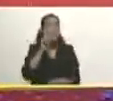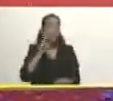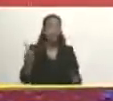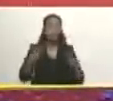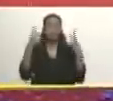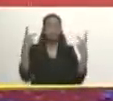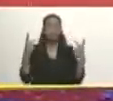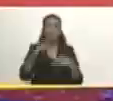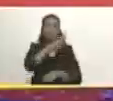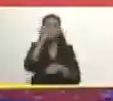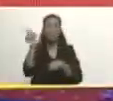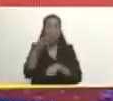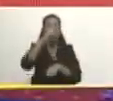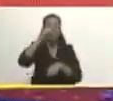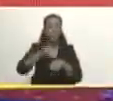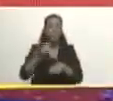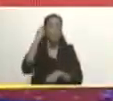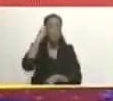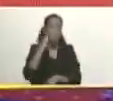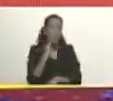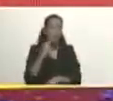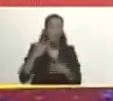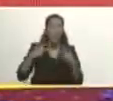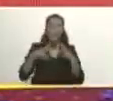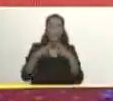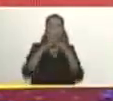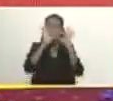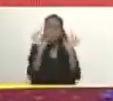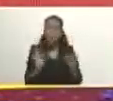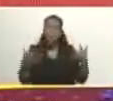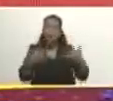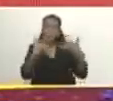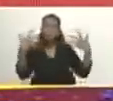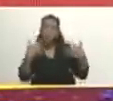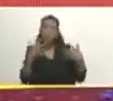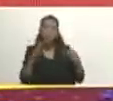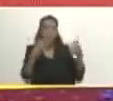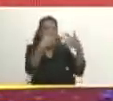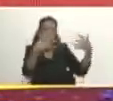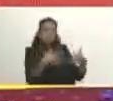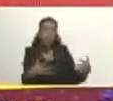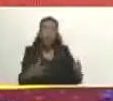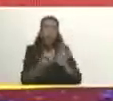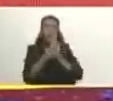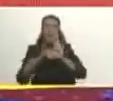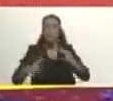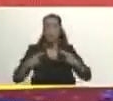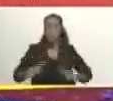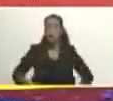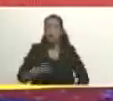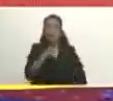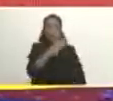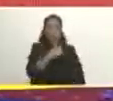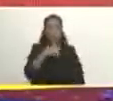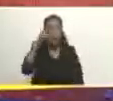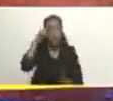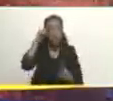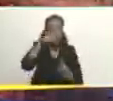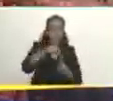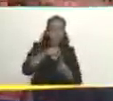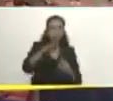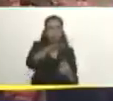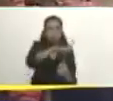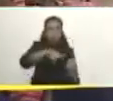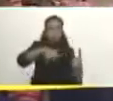Guardia Nacional Bolivariana con un instrumento del Estado forajido para violar los derechos humanos, que persiga